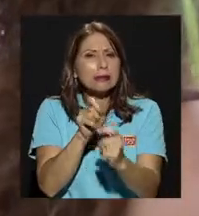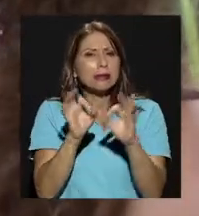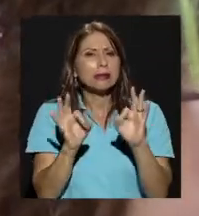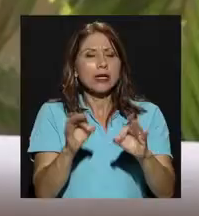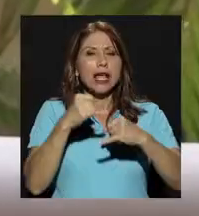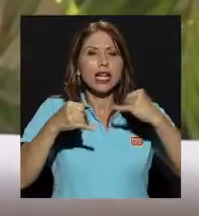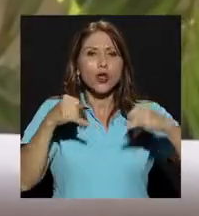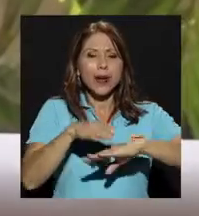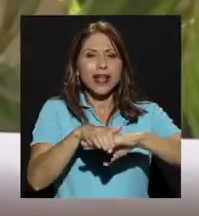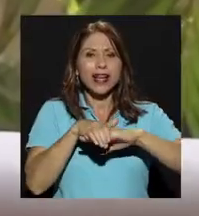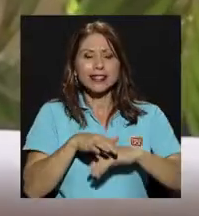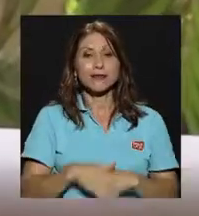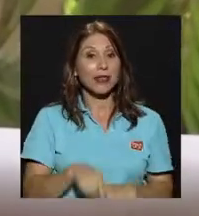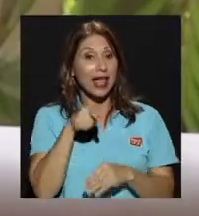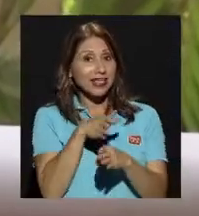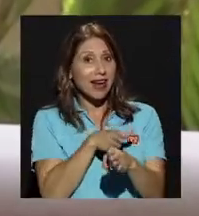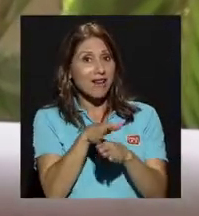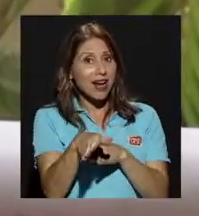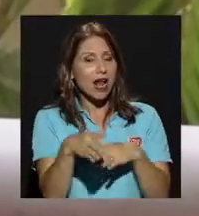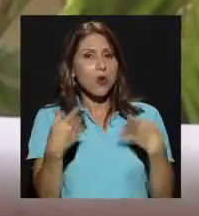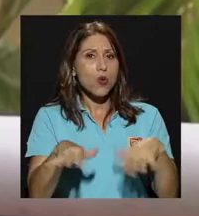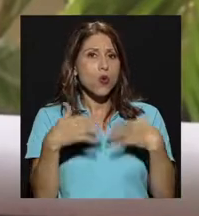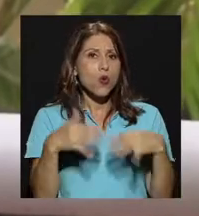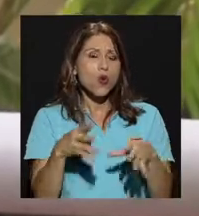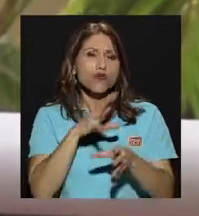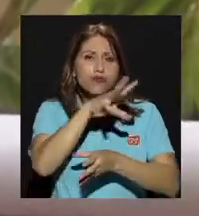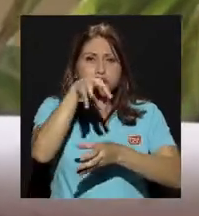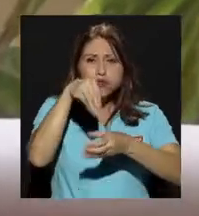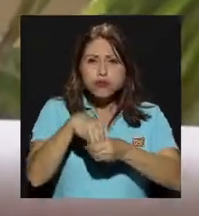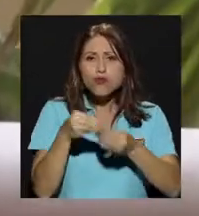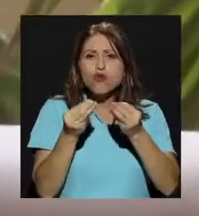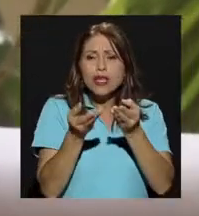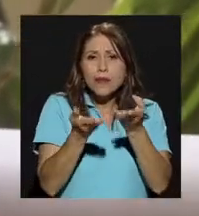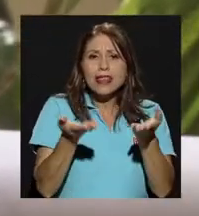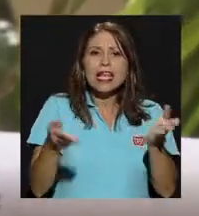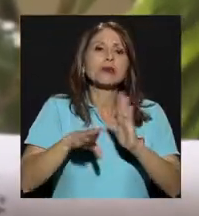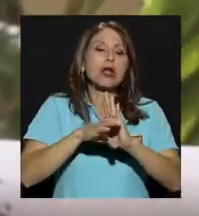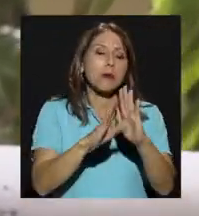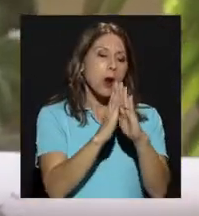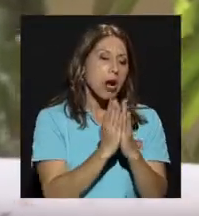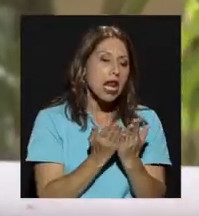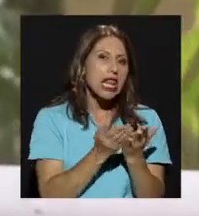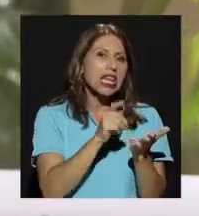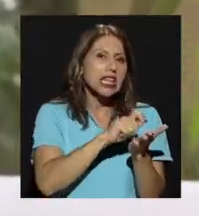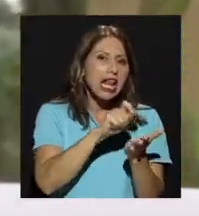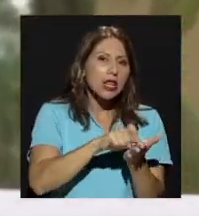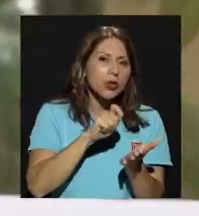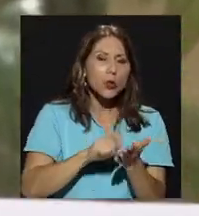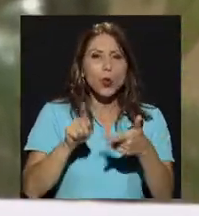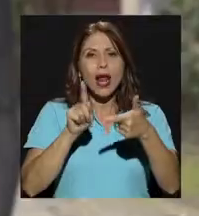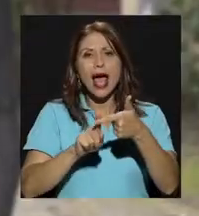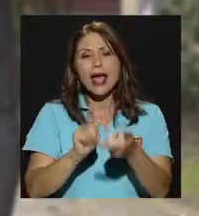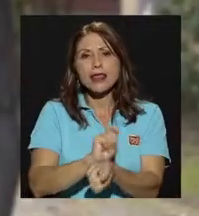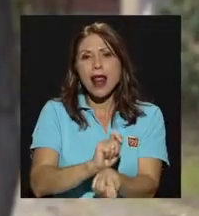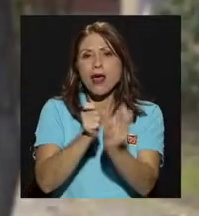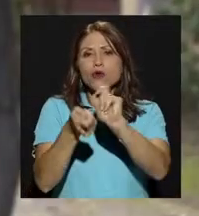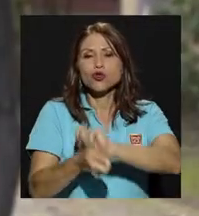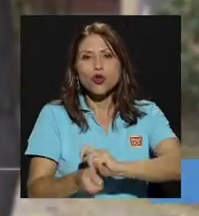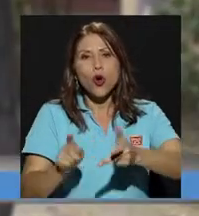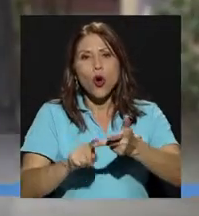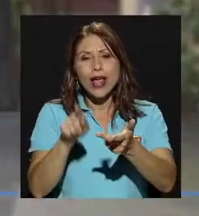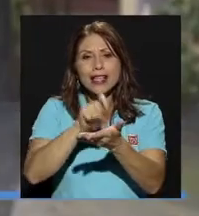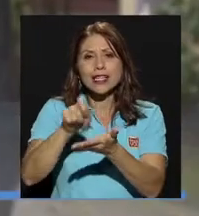inglés. Esta carrera es una carrera que abarca muchas, muchas materias, desde literatura, lo que es traducción,